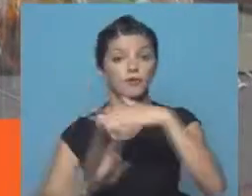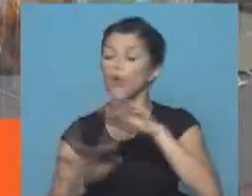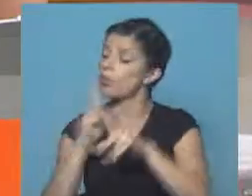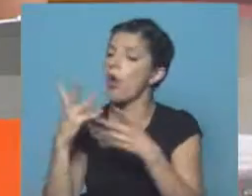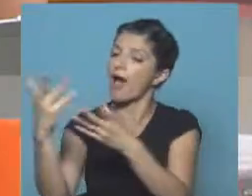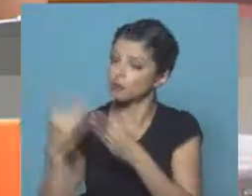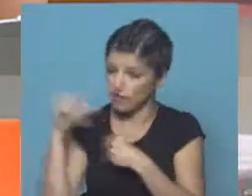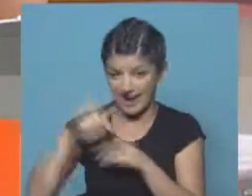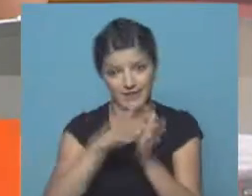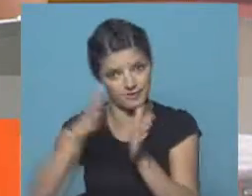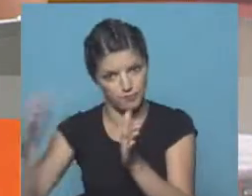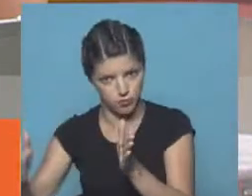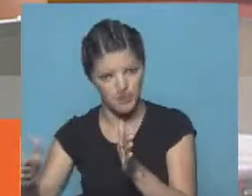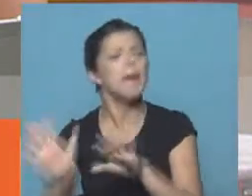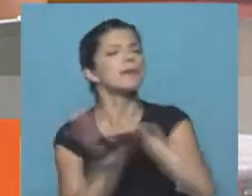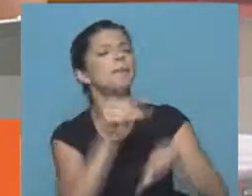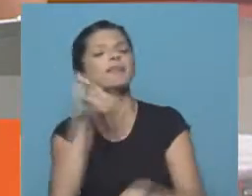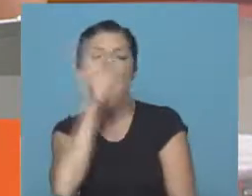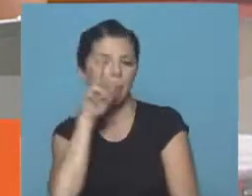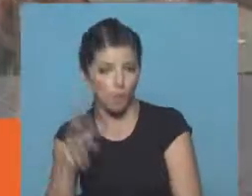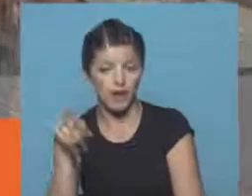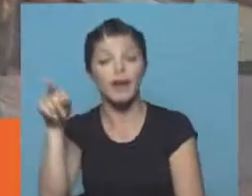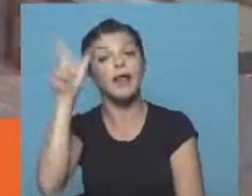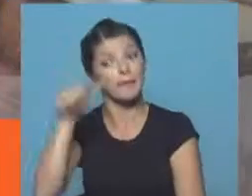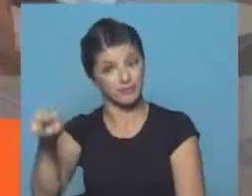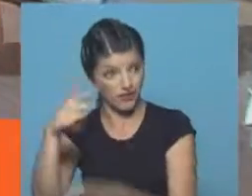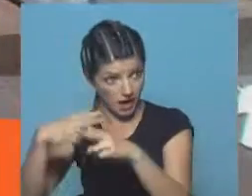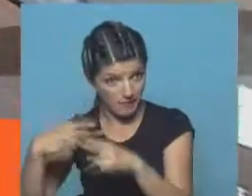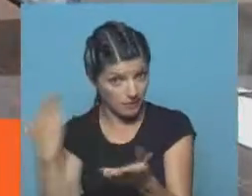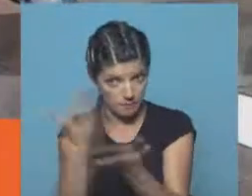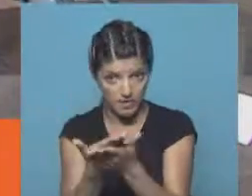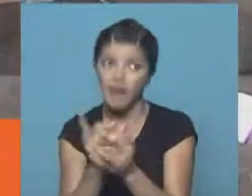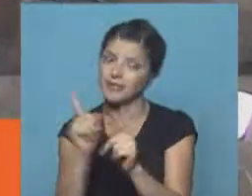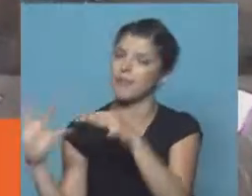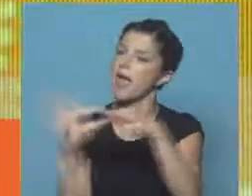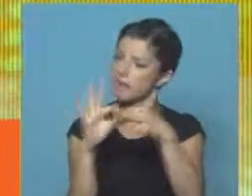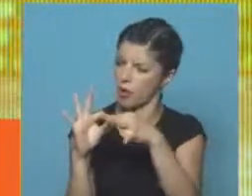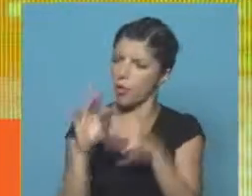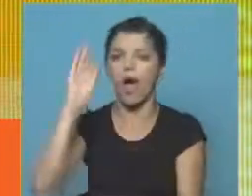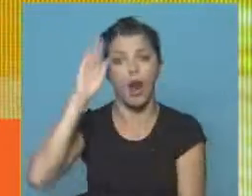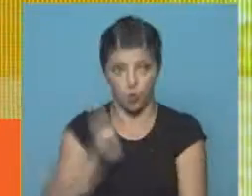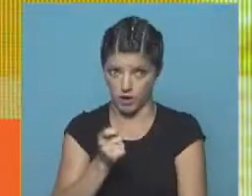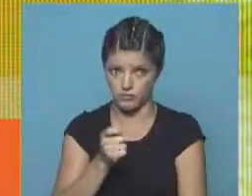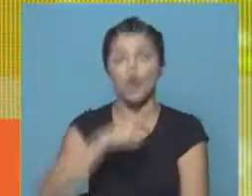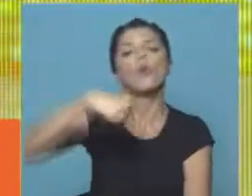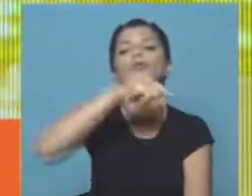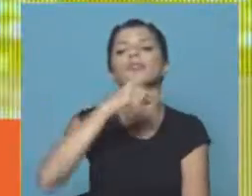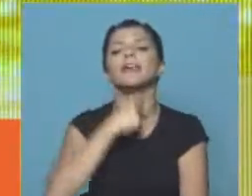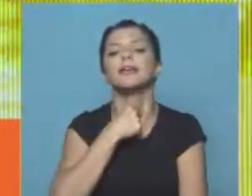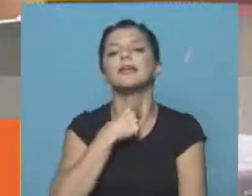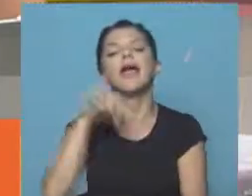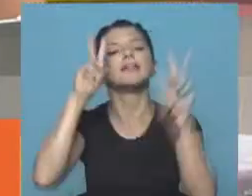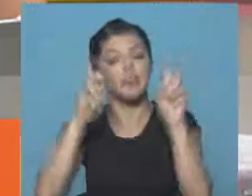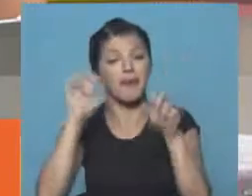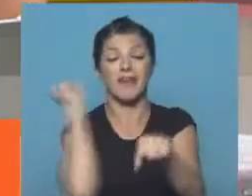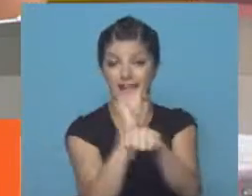allá de la procuradora, el reclamo que escuchábamos en la plaza y más allá de los fiscales tiene también mucho que ver con los jueces, porque ustedes están intentando cambiar el tema de excarcelaciones,